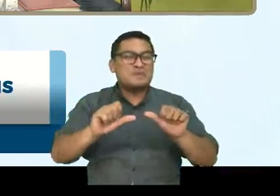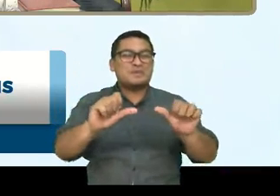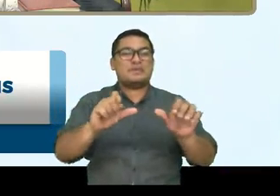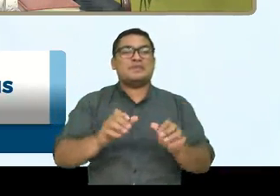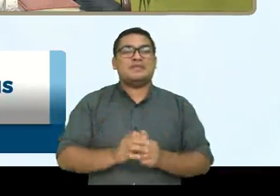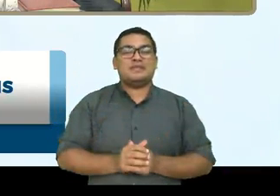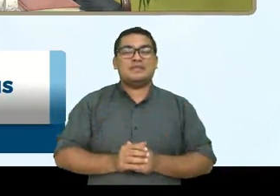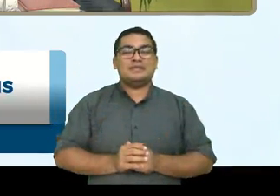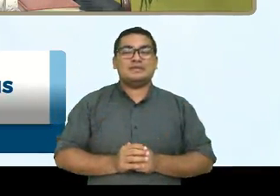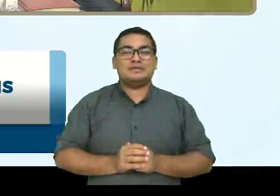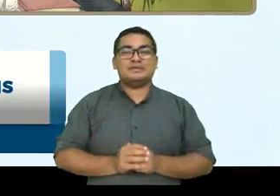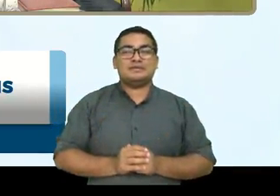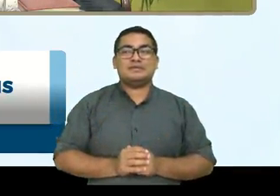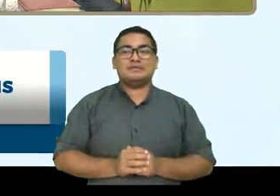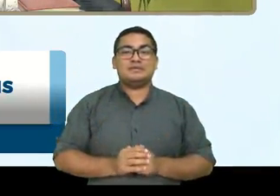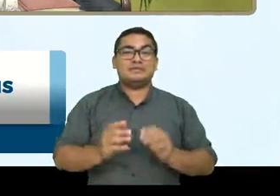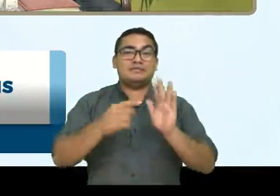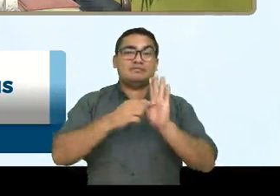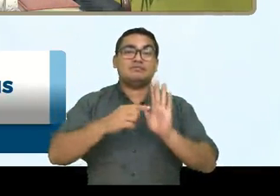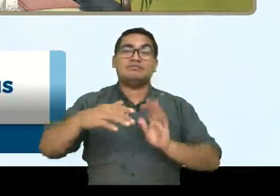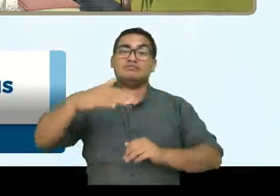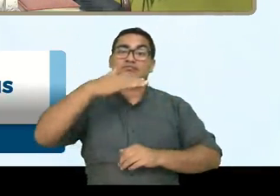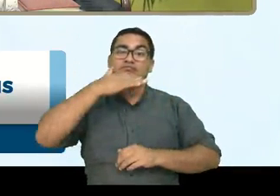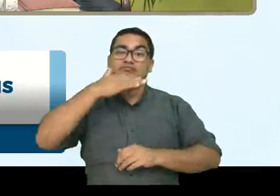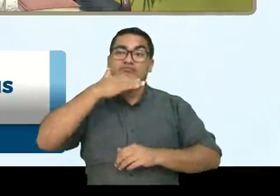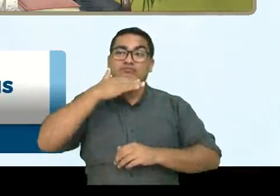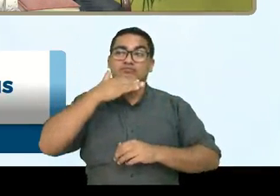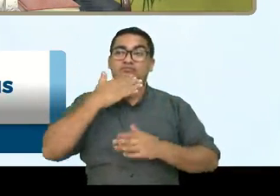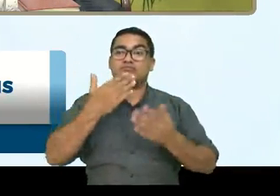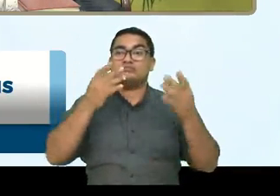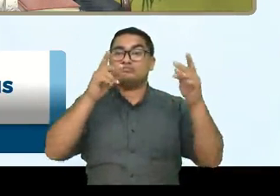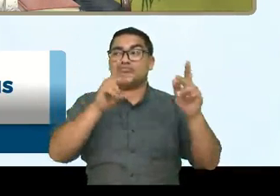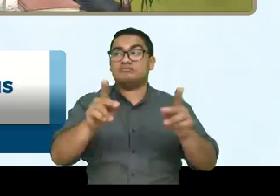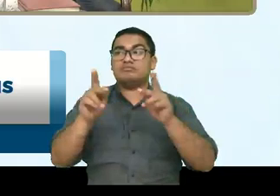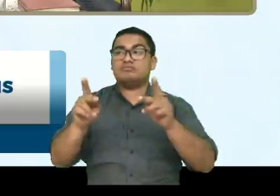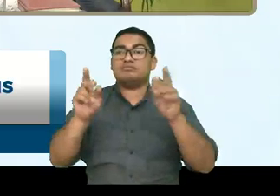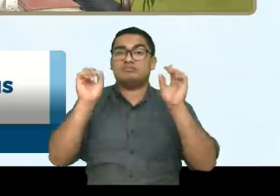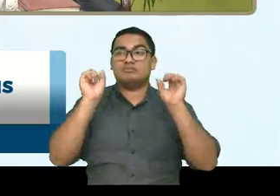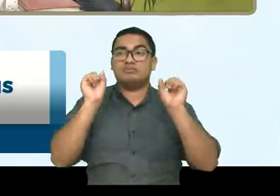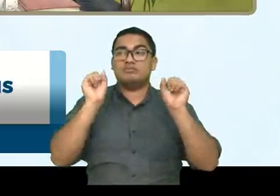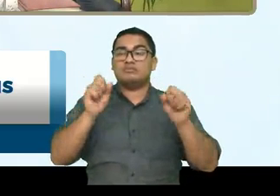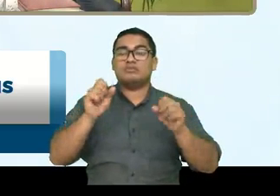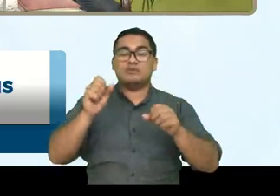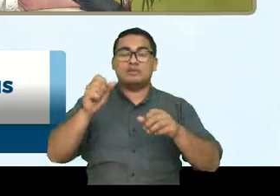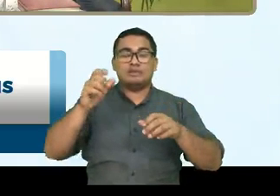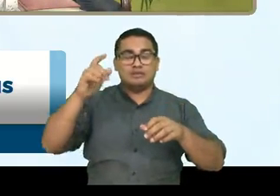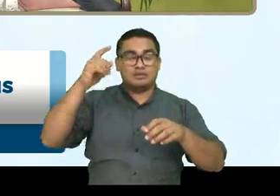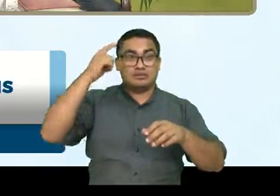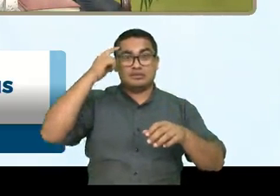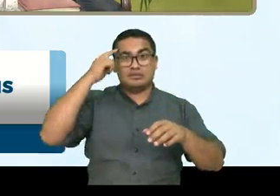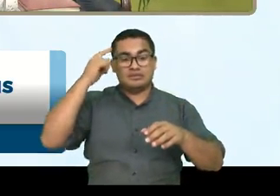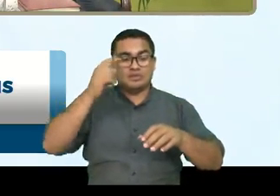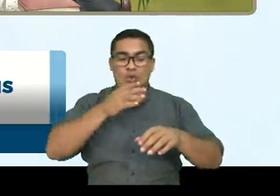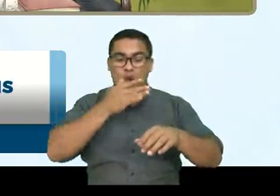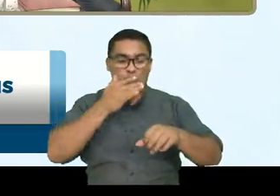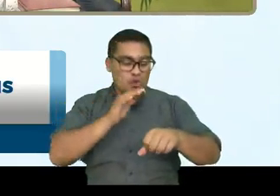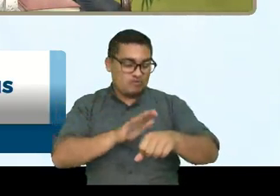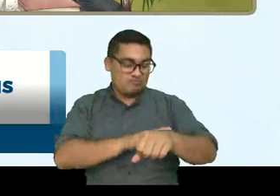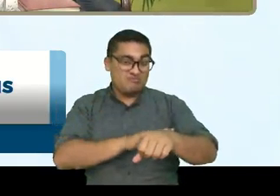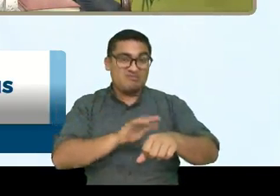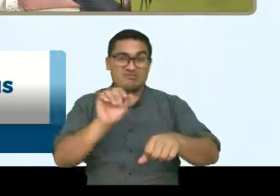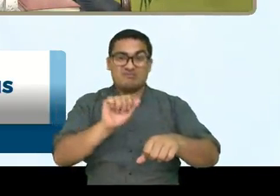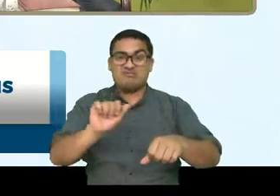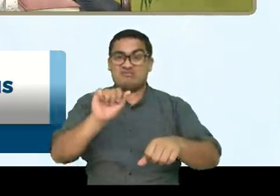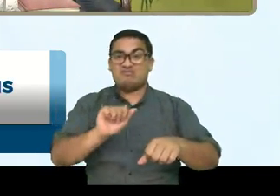Y cuando hay cuadro severo, grave, el paciente puede presentar ictericia. La ictericia es un color amarillento,